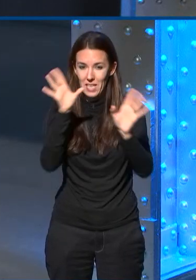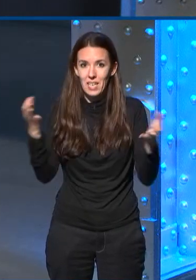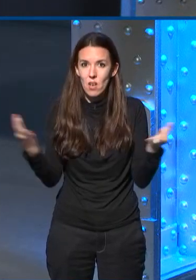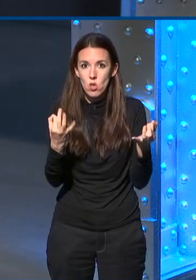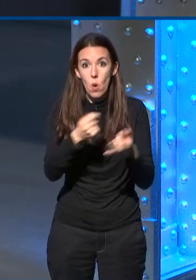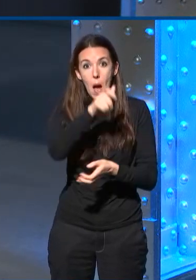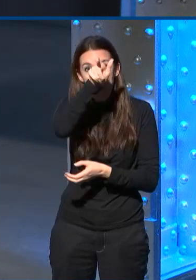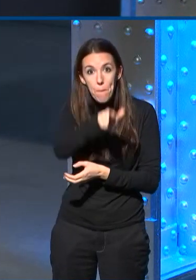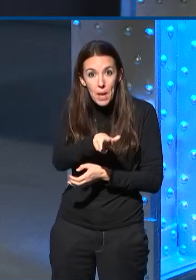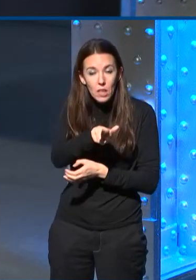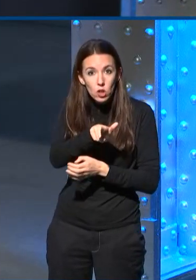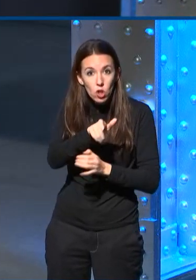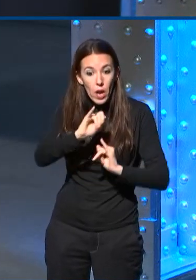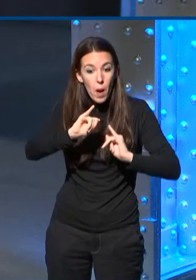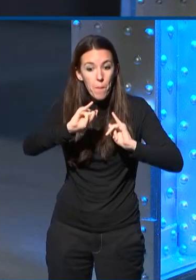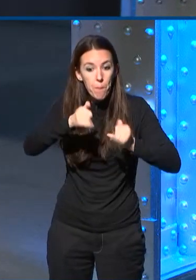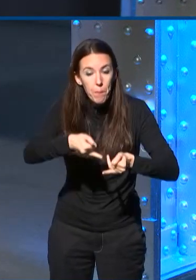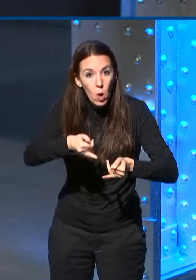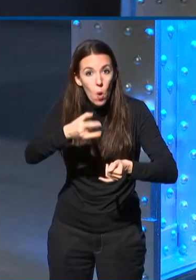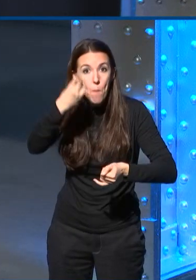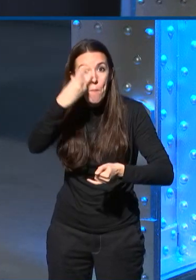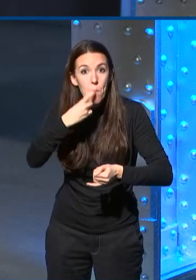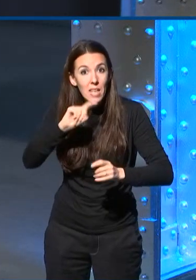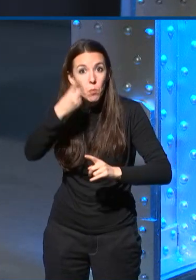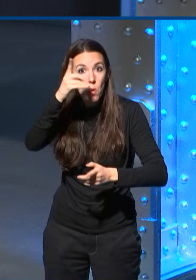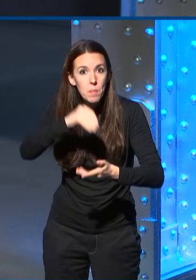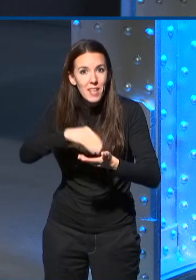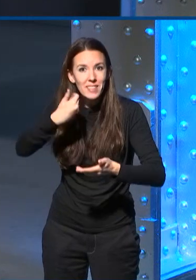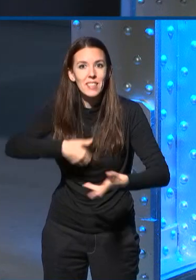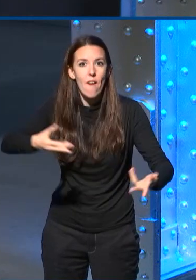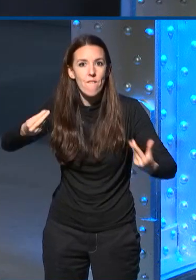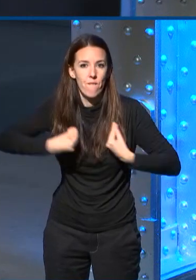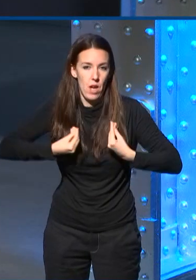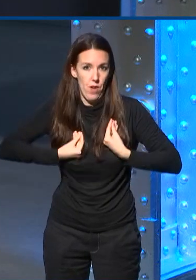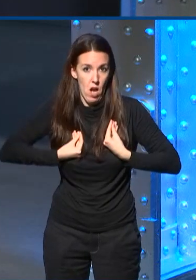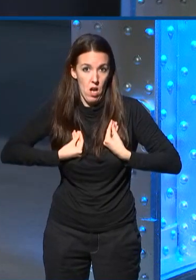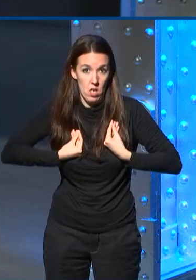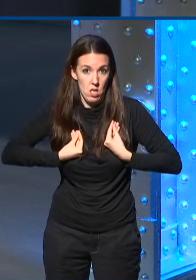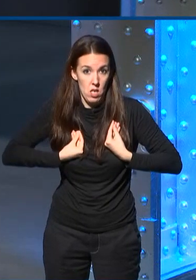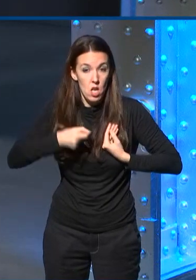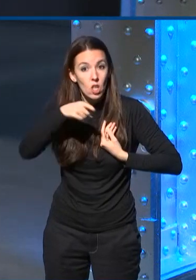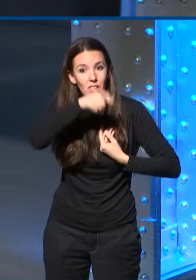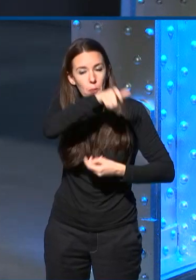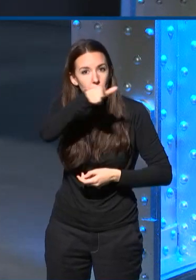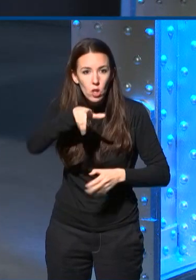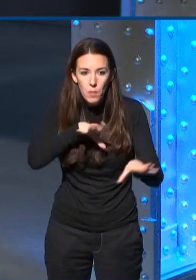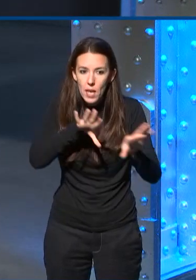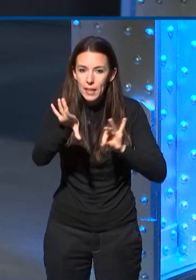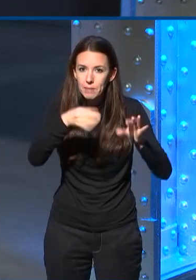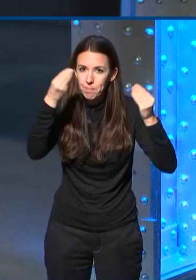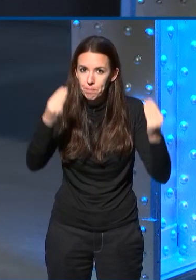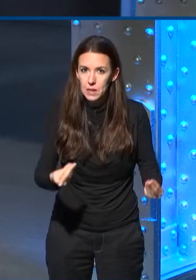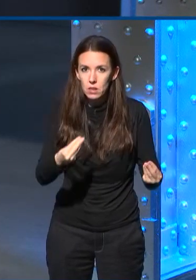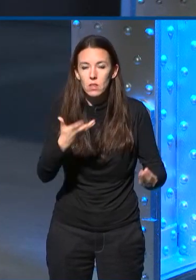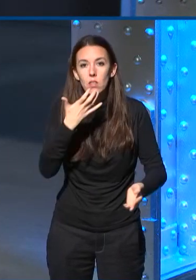la persona que va a pisar Marte por primera vez ya está viva. Entonces, esas personas hay que elegirlas muy bien,